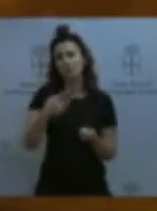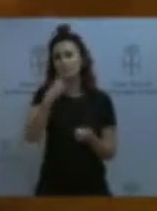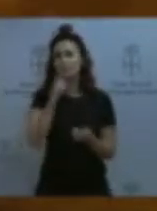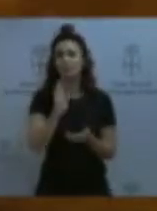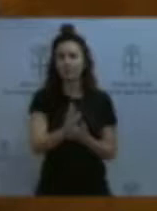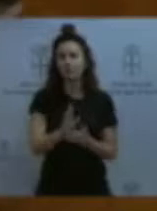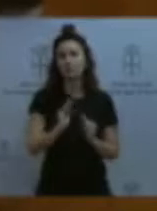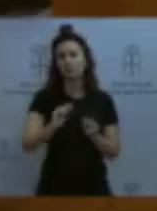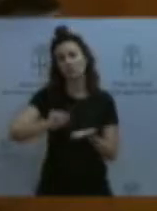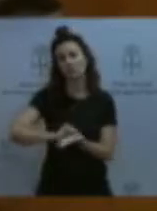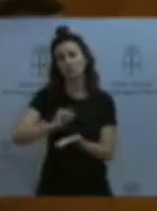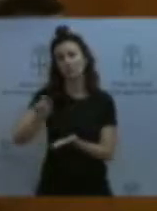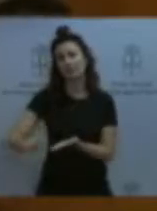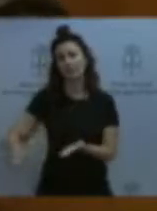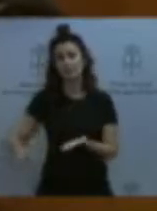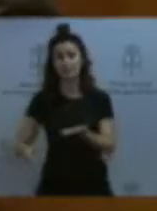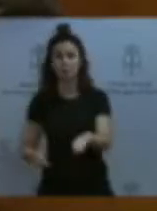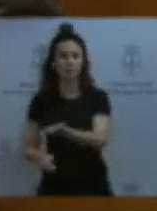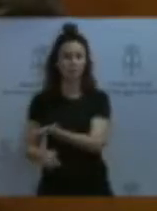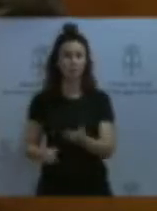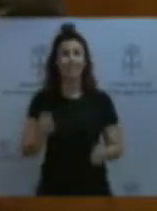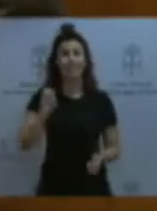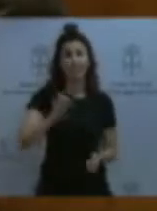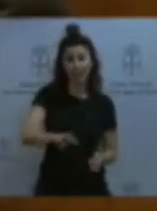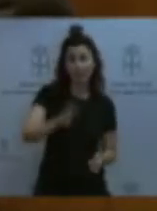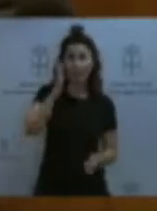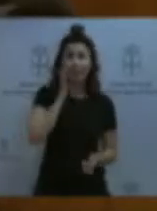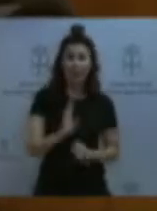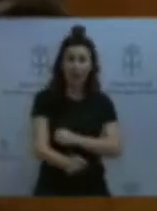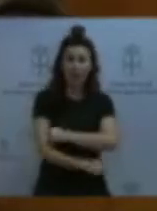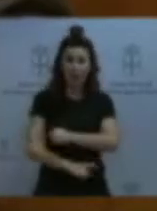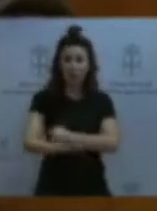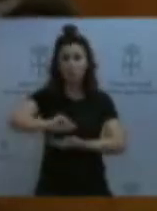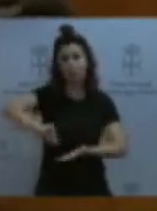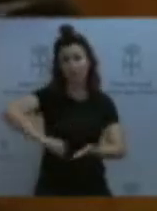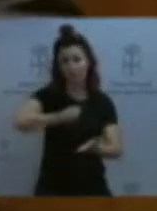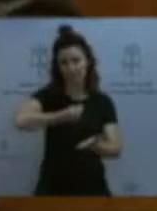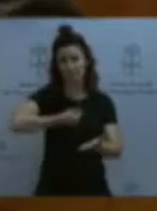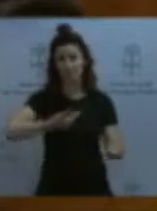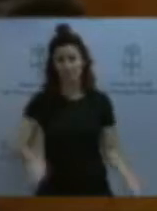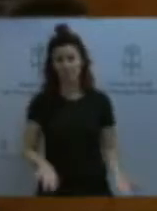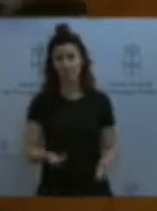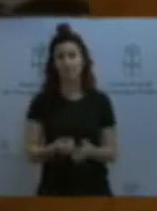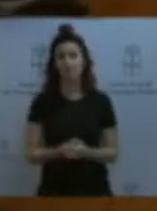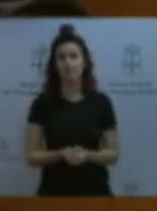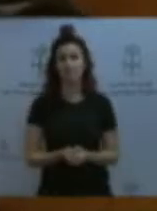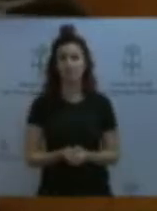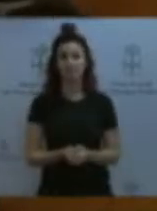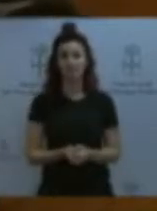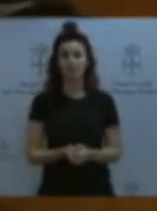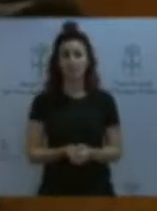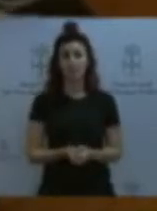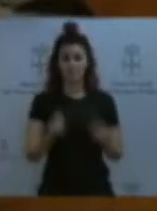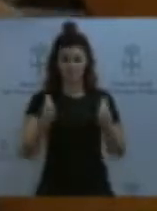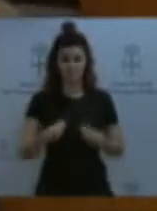13 y lo hacen mejor que usted, los que escriben en los periódicos y aquella sociedad